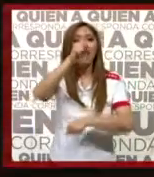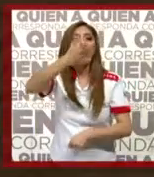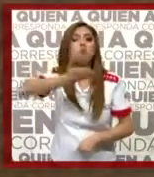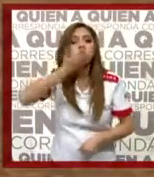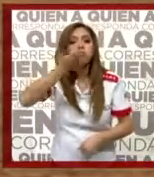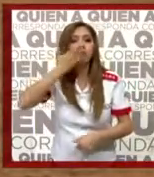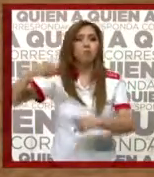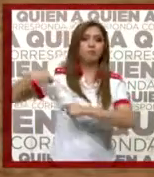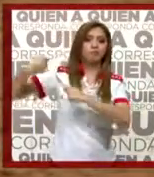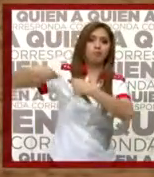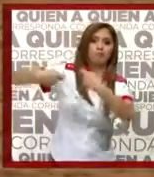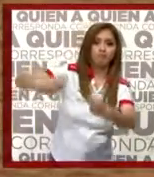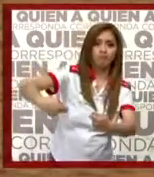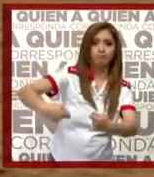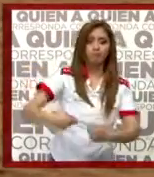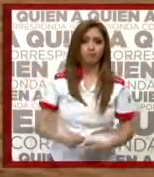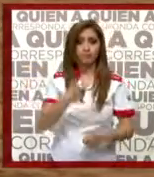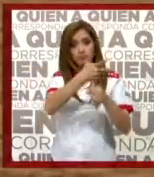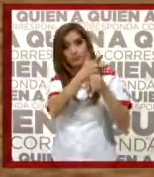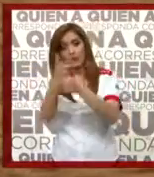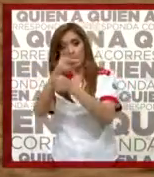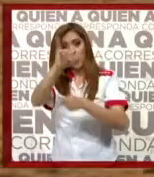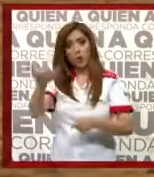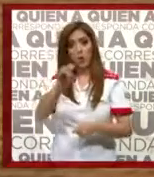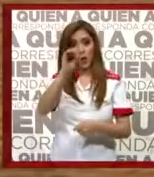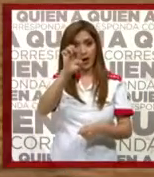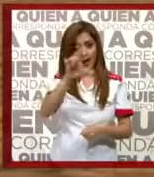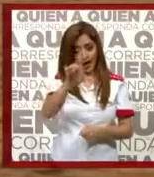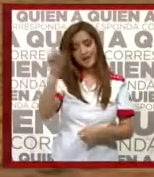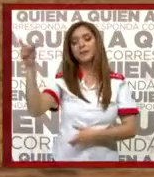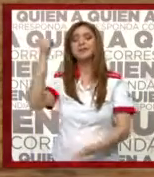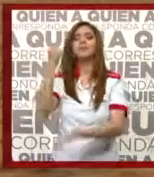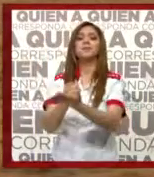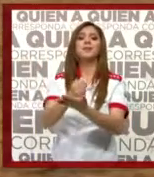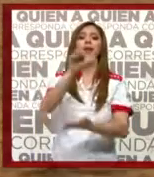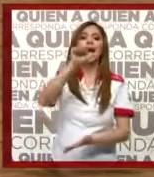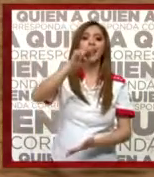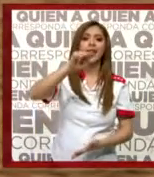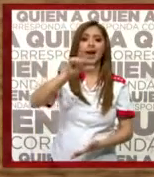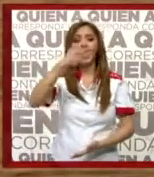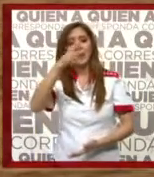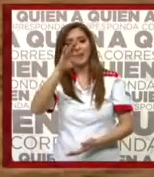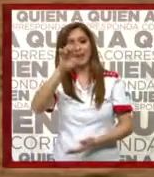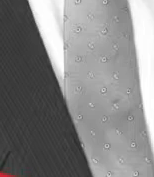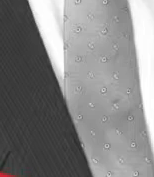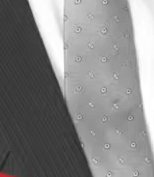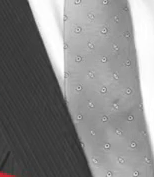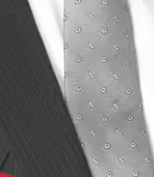Con imágenes de Joel Cruz, para quien corresponda, Ana Gabriela Valderas.